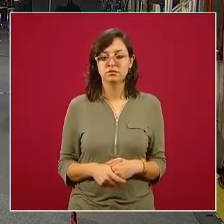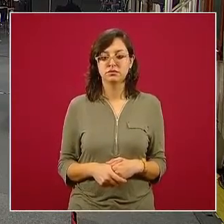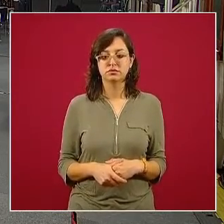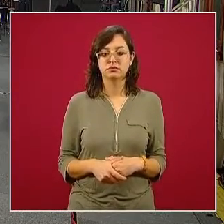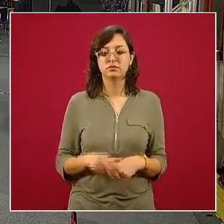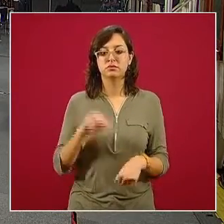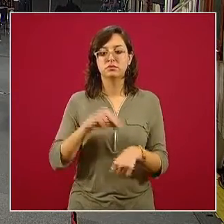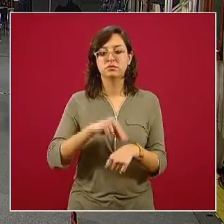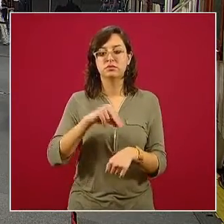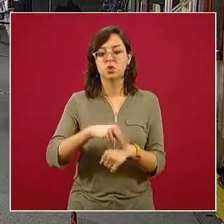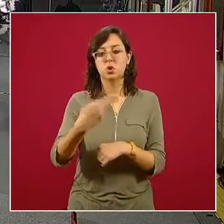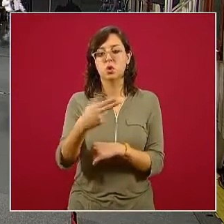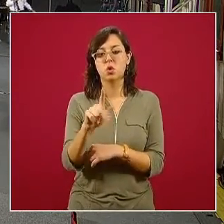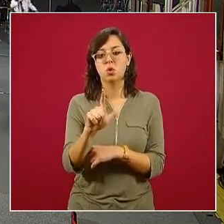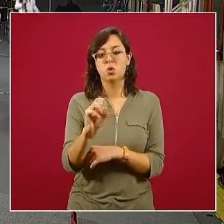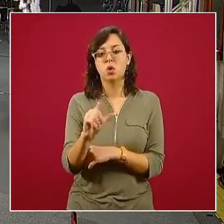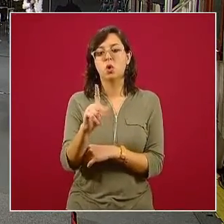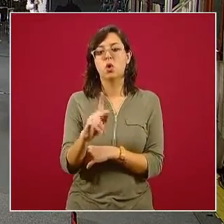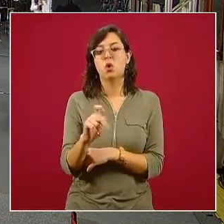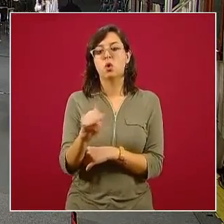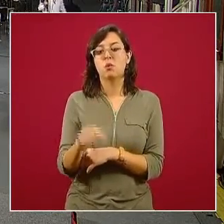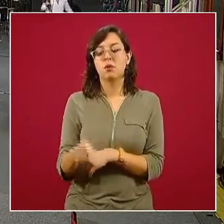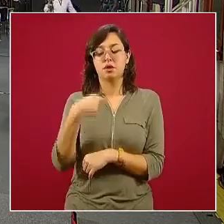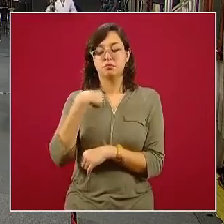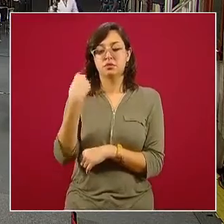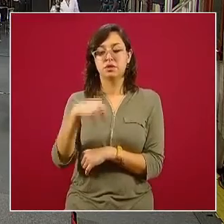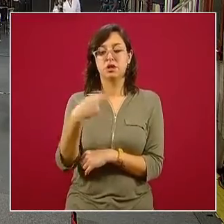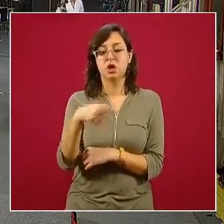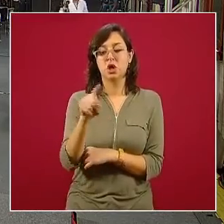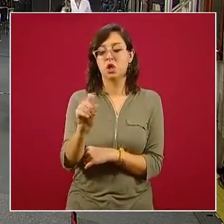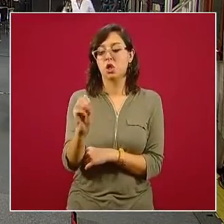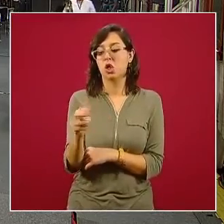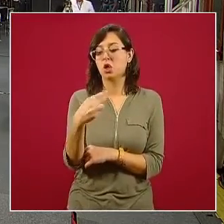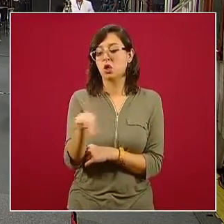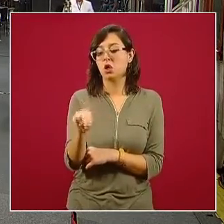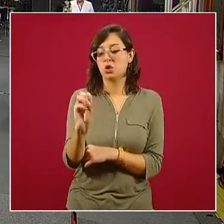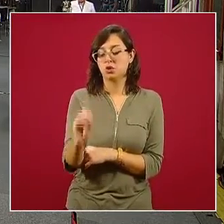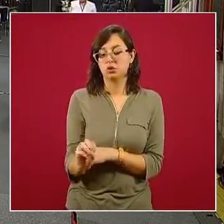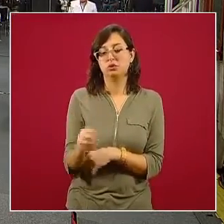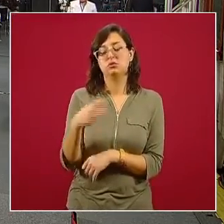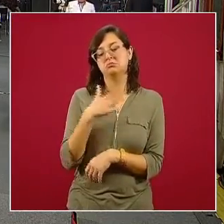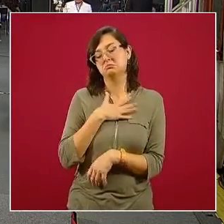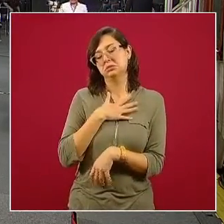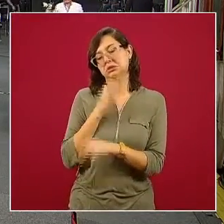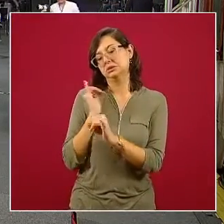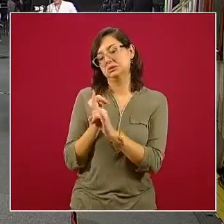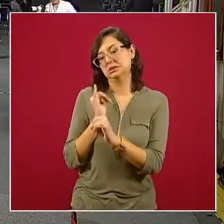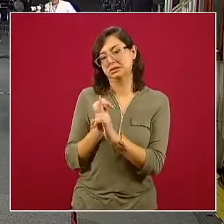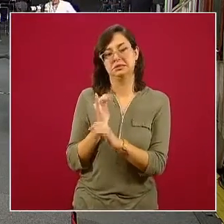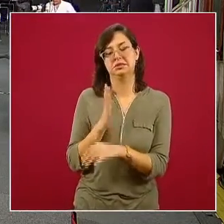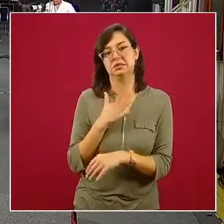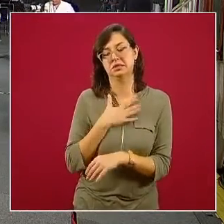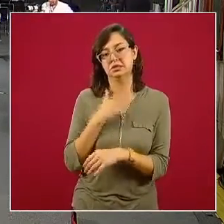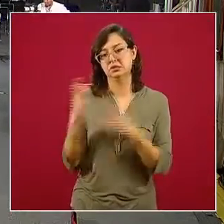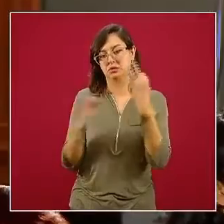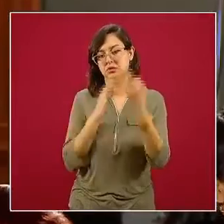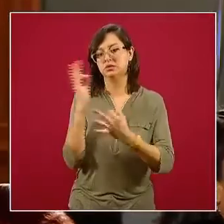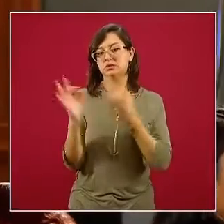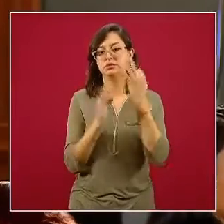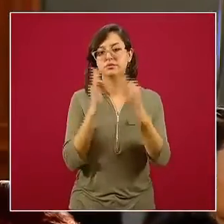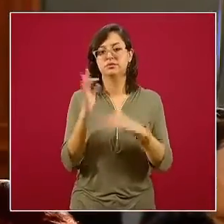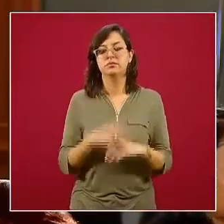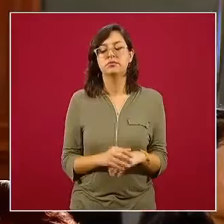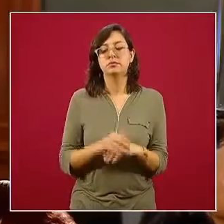Doctor Hugo López-Gatell, muchas gracias. Soy Toño Visa, de Toño Visa Channel Subterráneo. Correcto. Primeramente agradecerle en base a